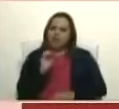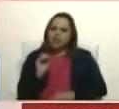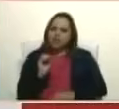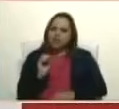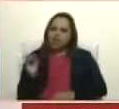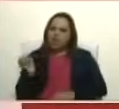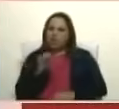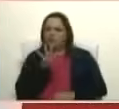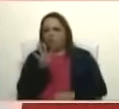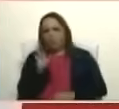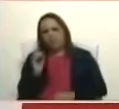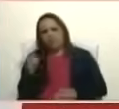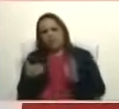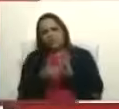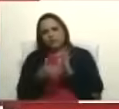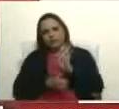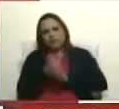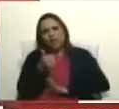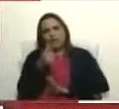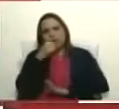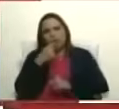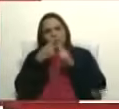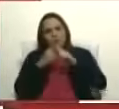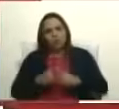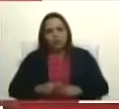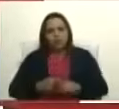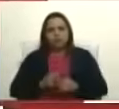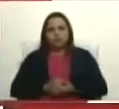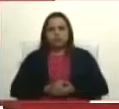40 mil más que no han contado, más o menos.